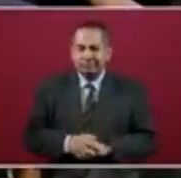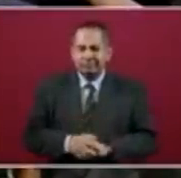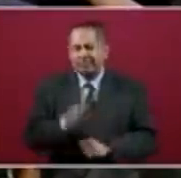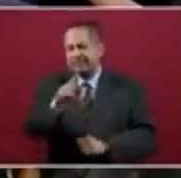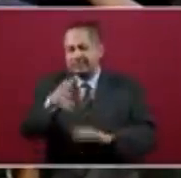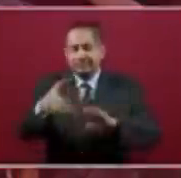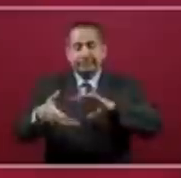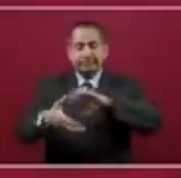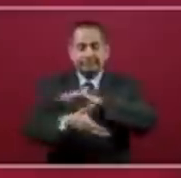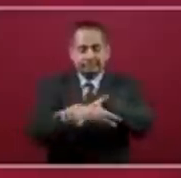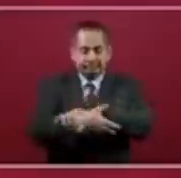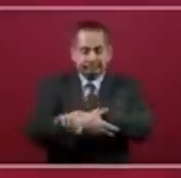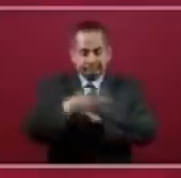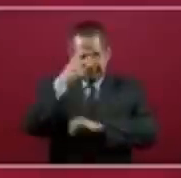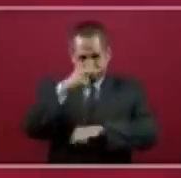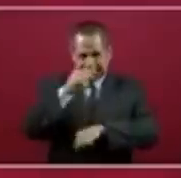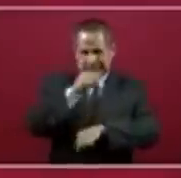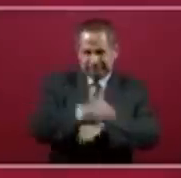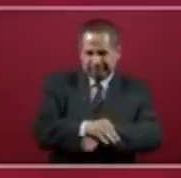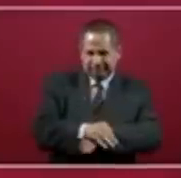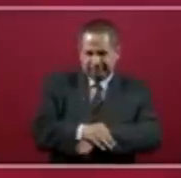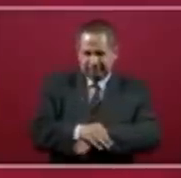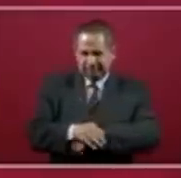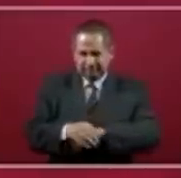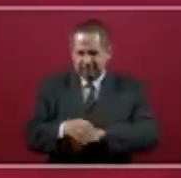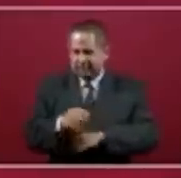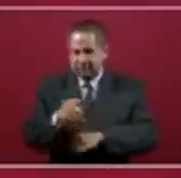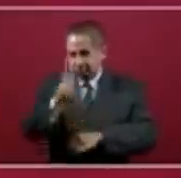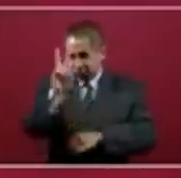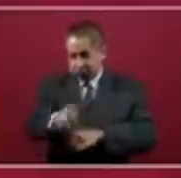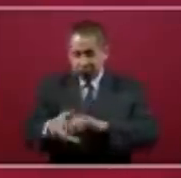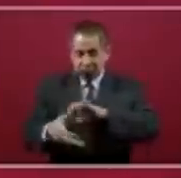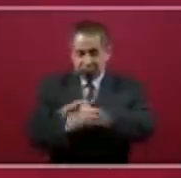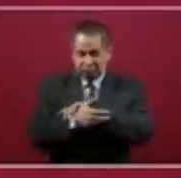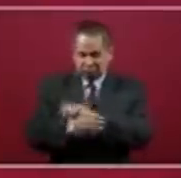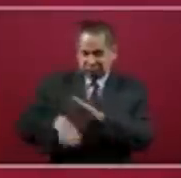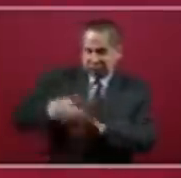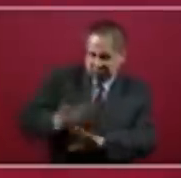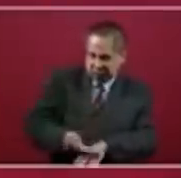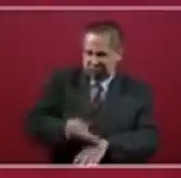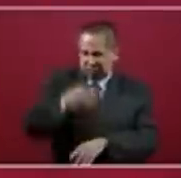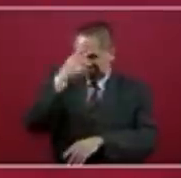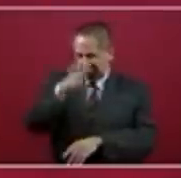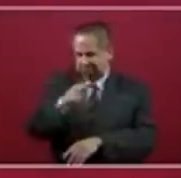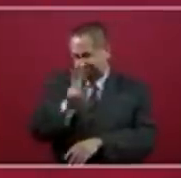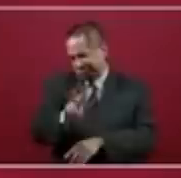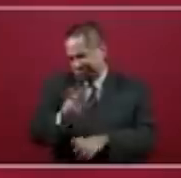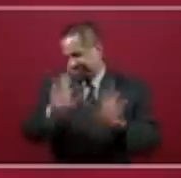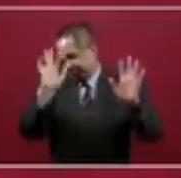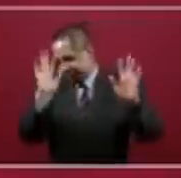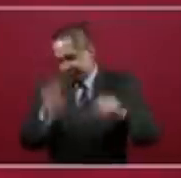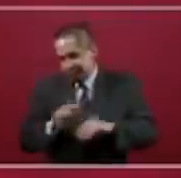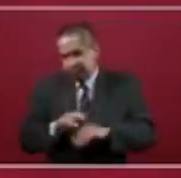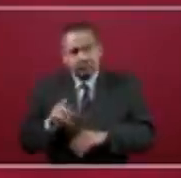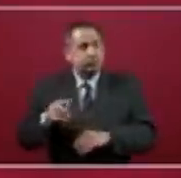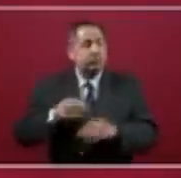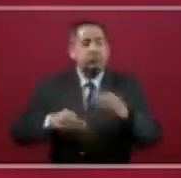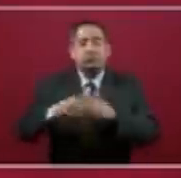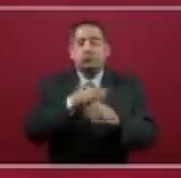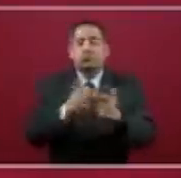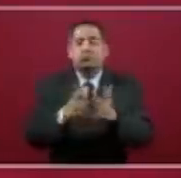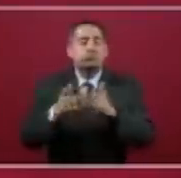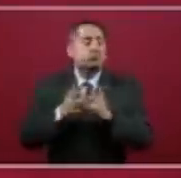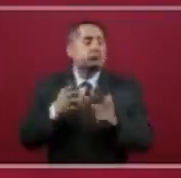Pacto por México, que fue pacto contra México, en realidad, que firmaron todos